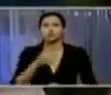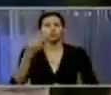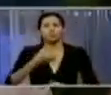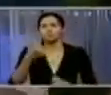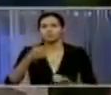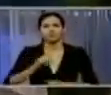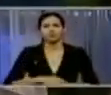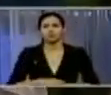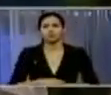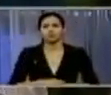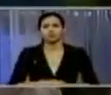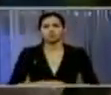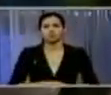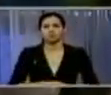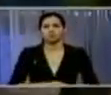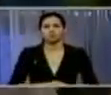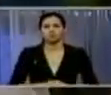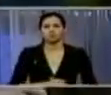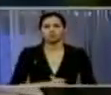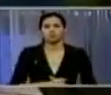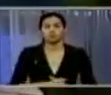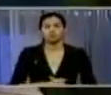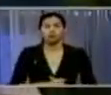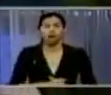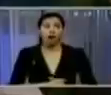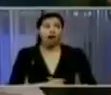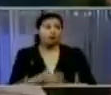Con la vara que miden,